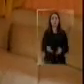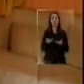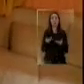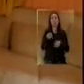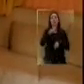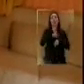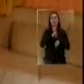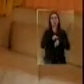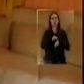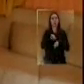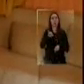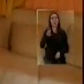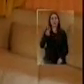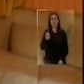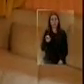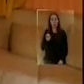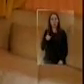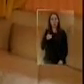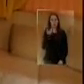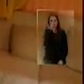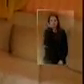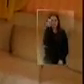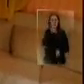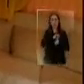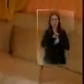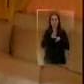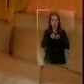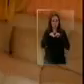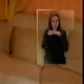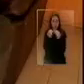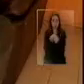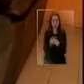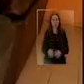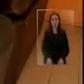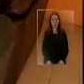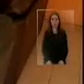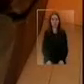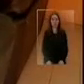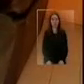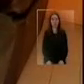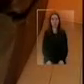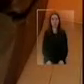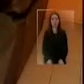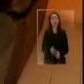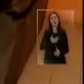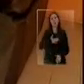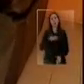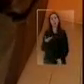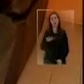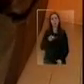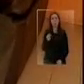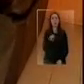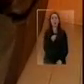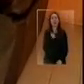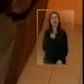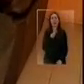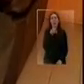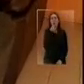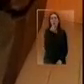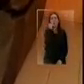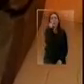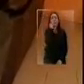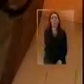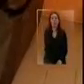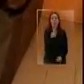Este es el doctor Ivo Bukusic, especialista en medicina integrativa. Entonces me gustaría que me contaran cortito como qué cosas